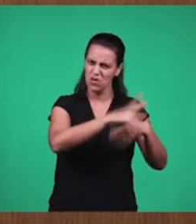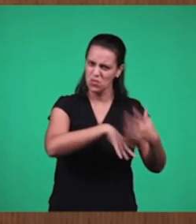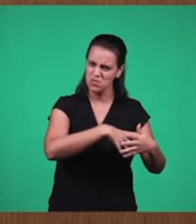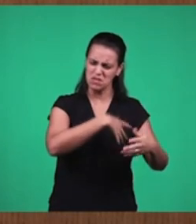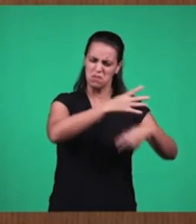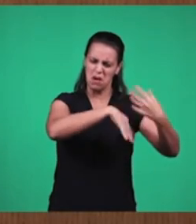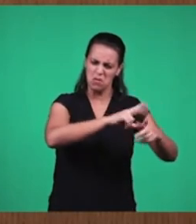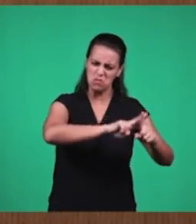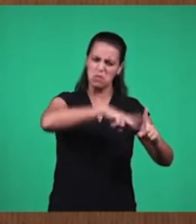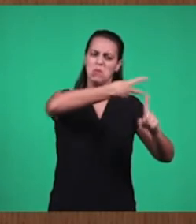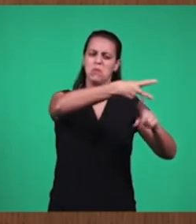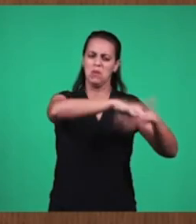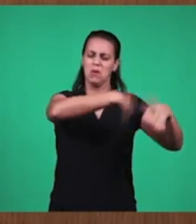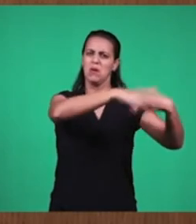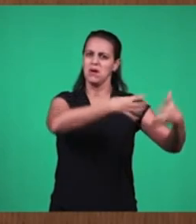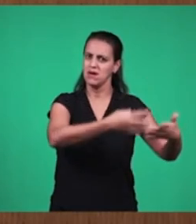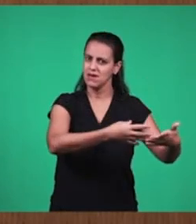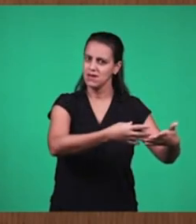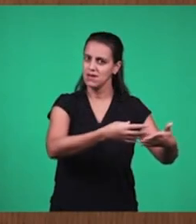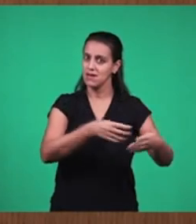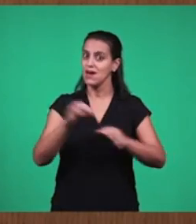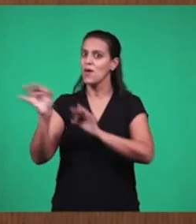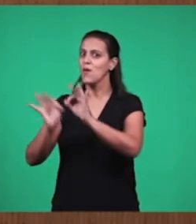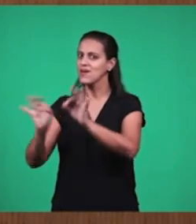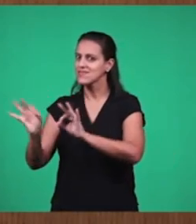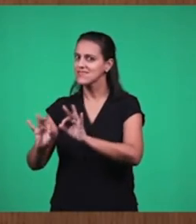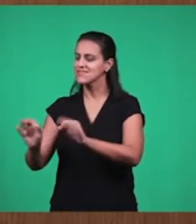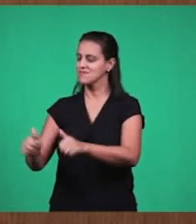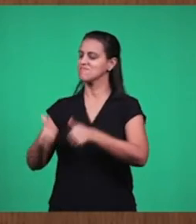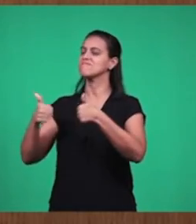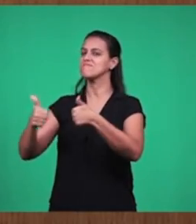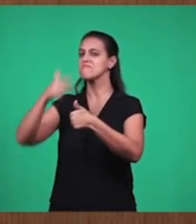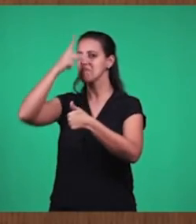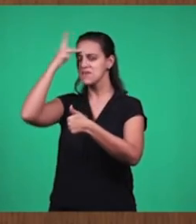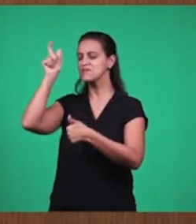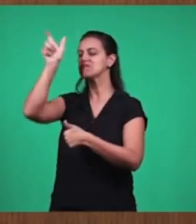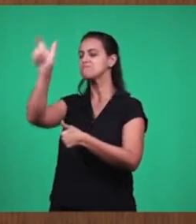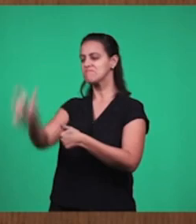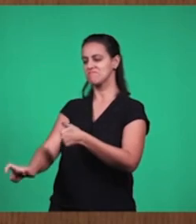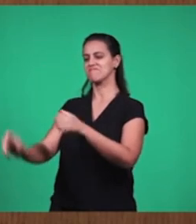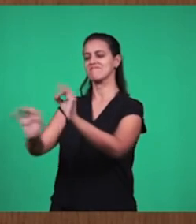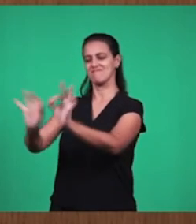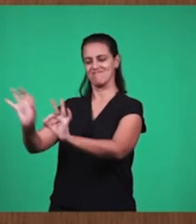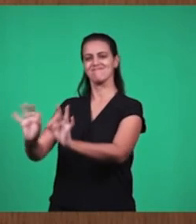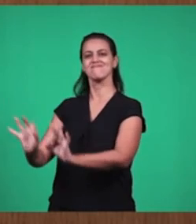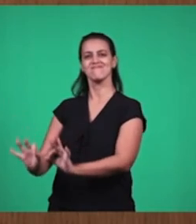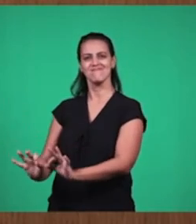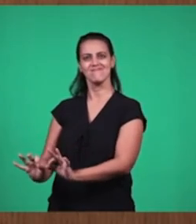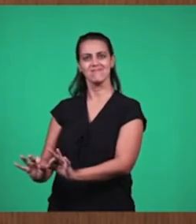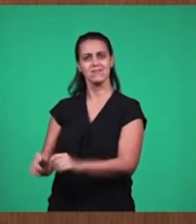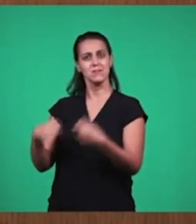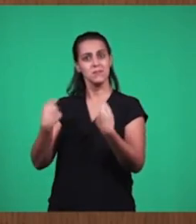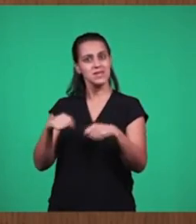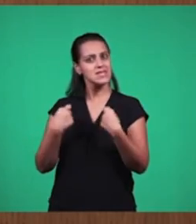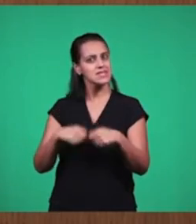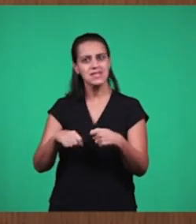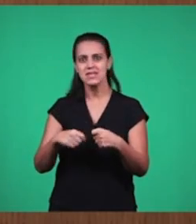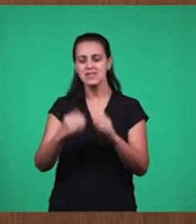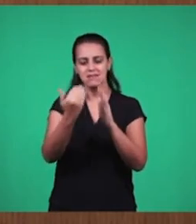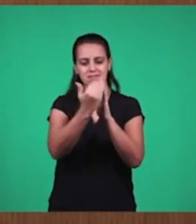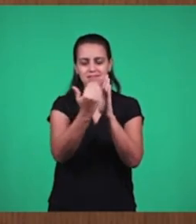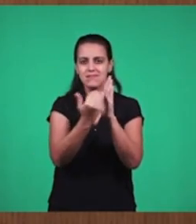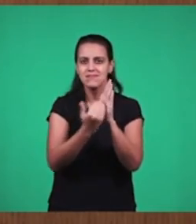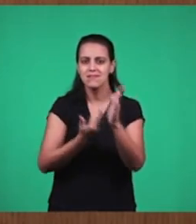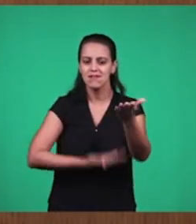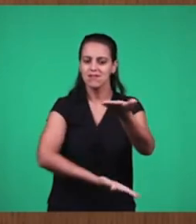recuerden, desorden genera desorden, organización genera personas organizadas.